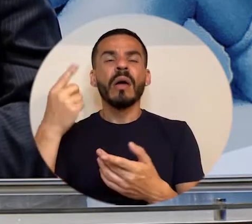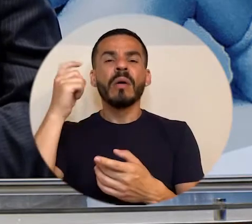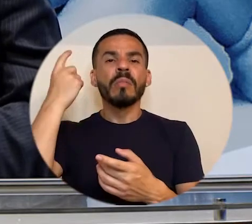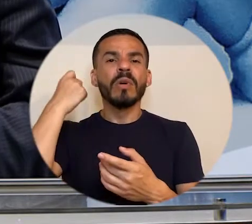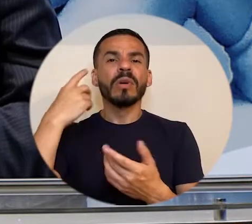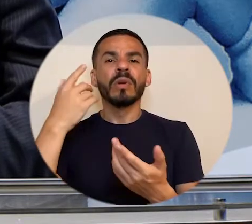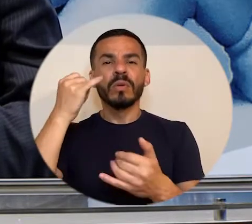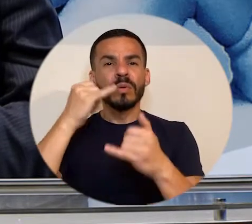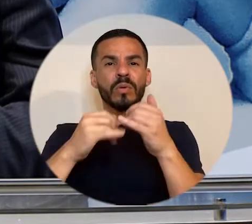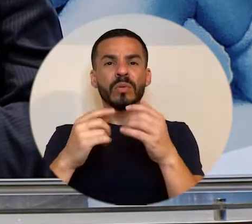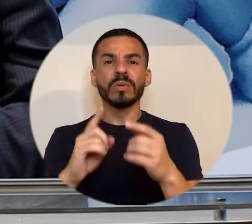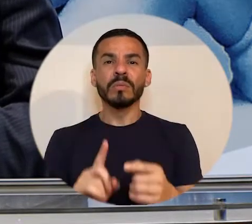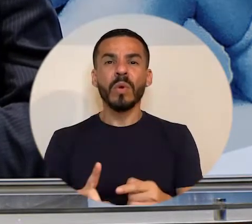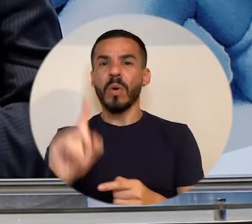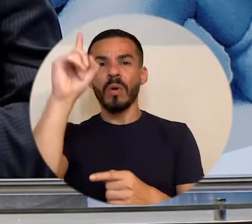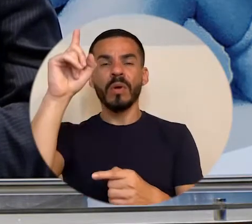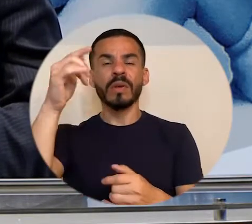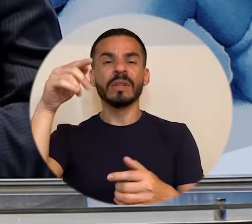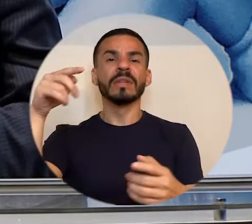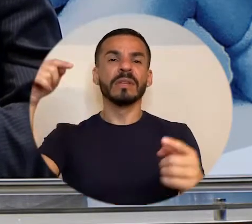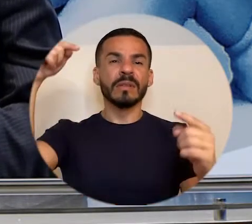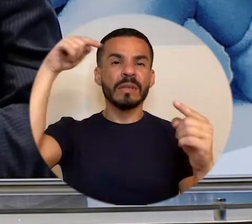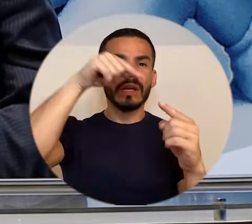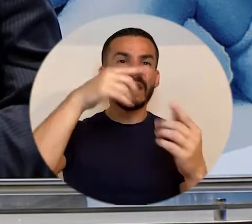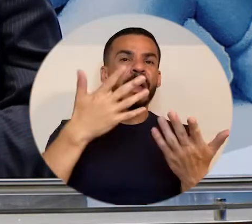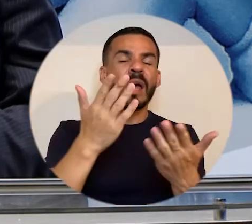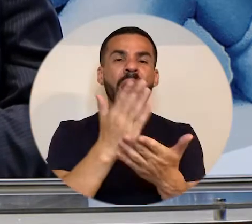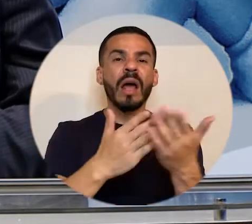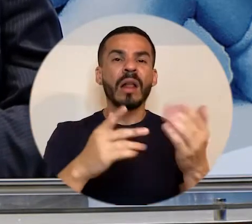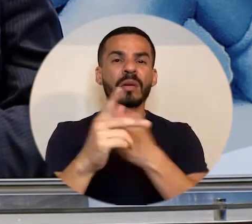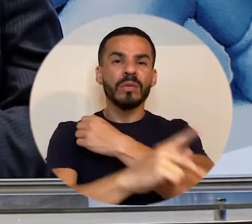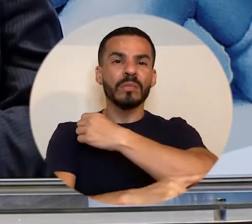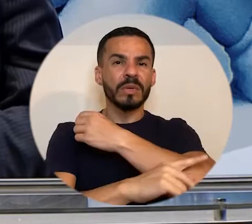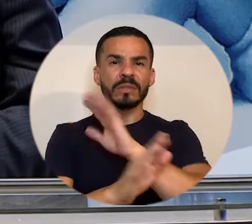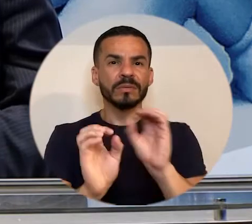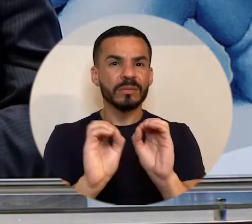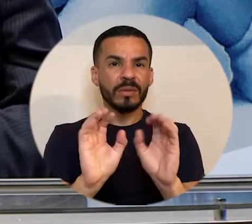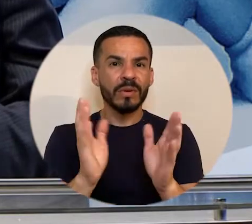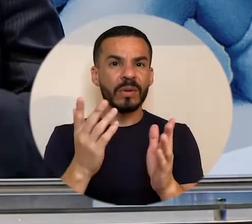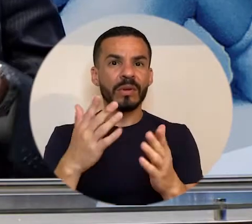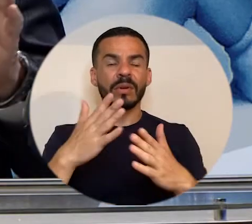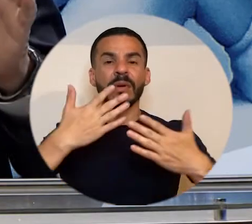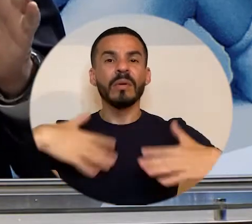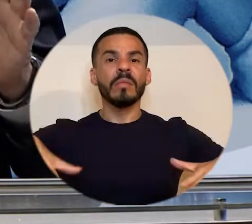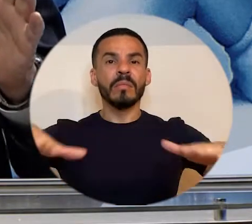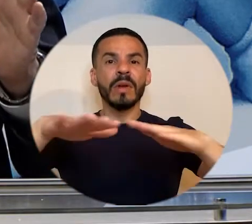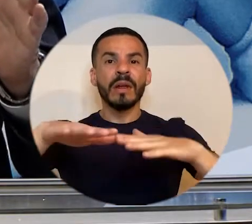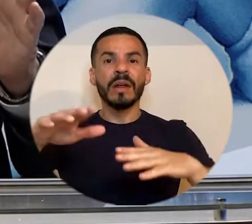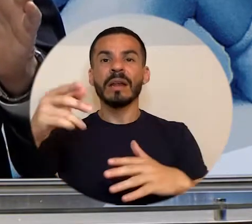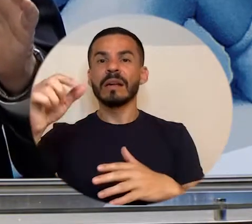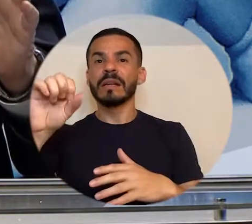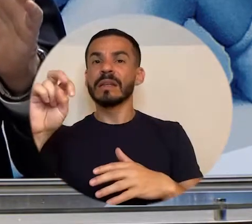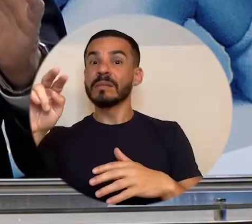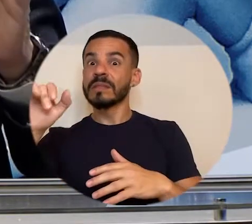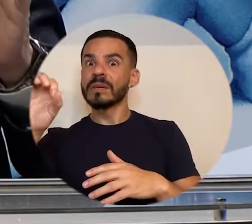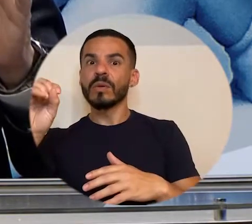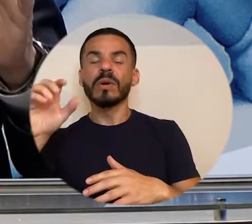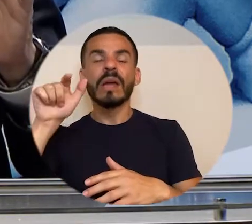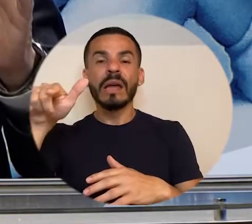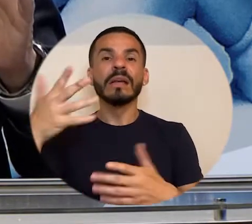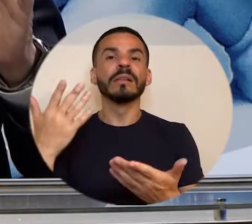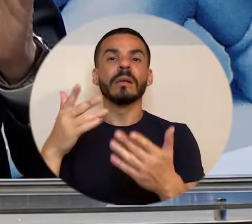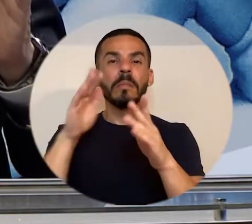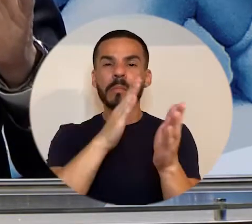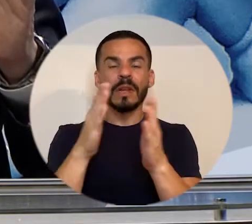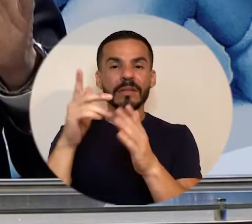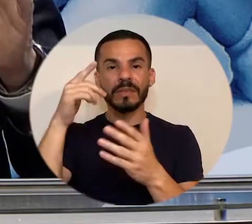que seguramente el último cohete iba a caer en algún país, etcétera, ¿no? Cayó en el mar Índico. Todo eso está dentro